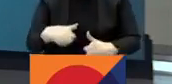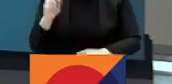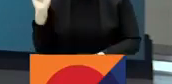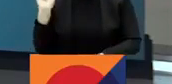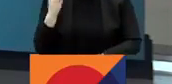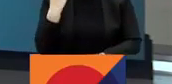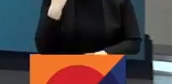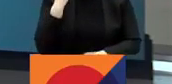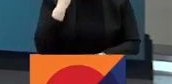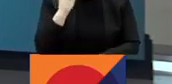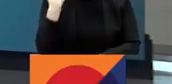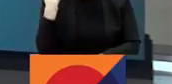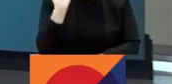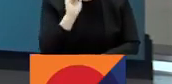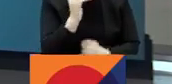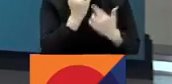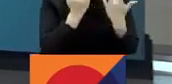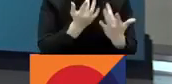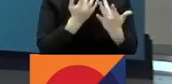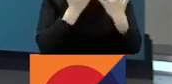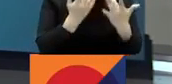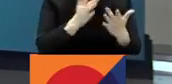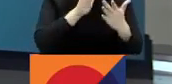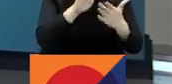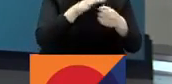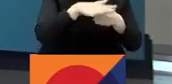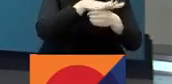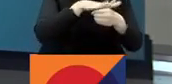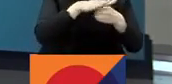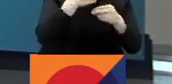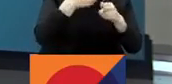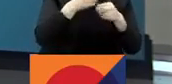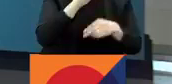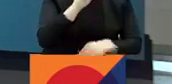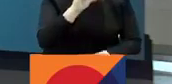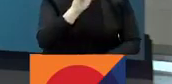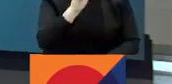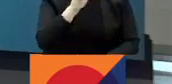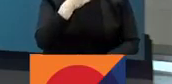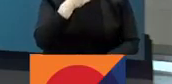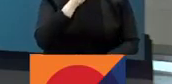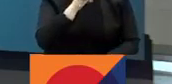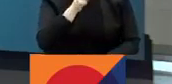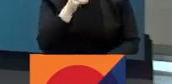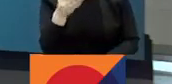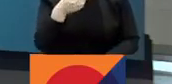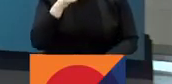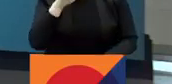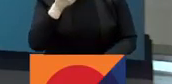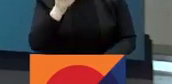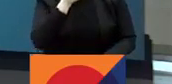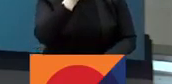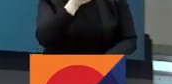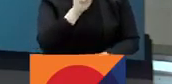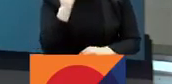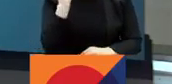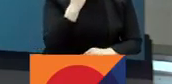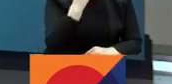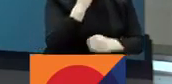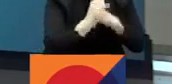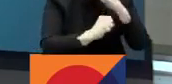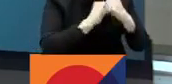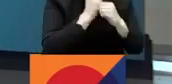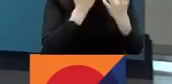barrio Olaya Herrera, allí, en este municipio, decidieron reunir dinero y hacer lo que ninguna autoridad hizo, pavimentar la